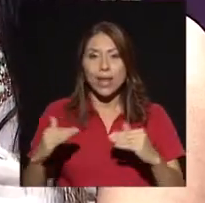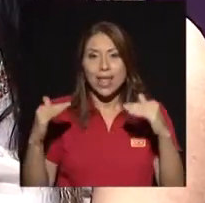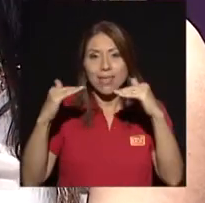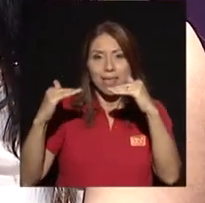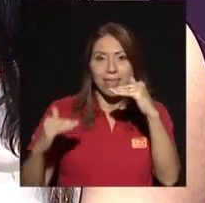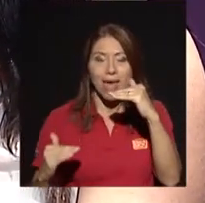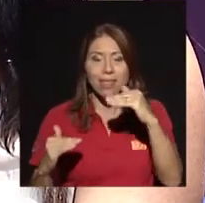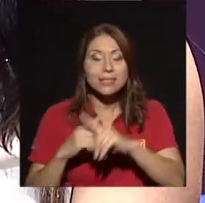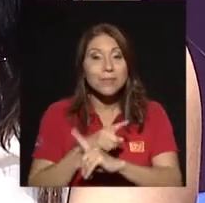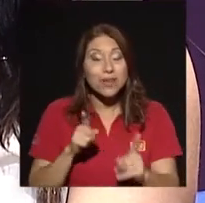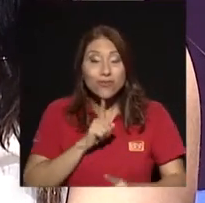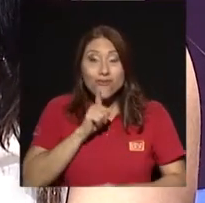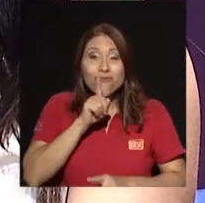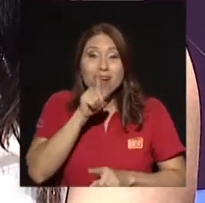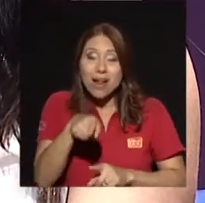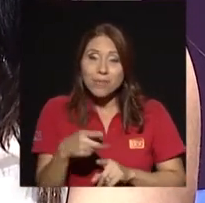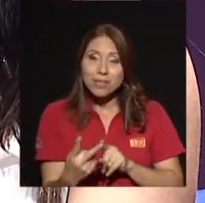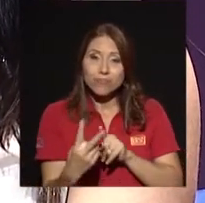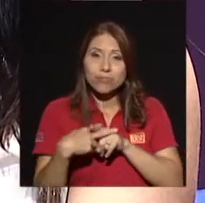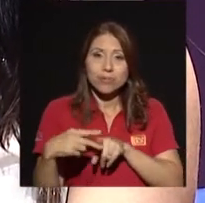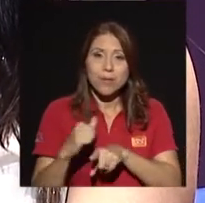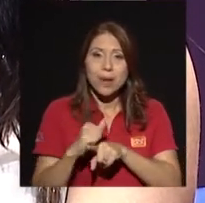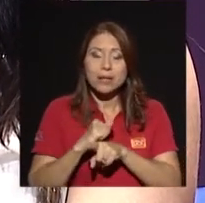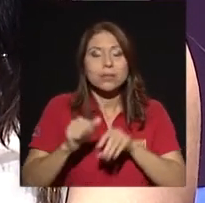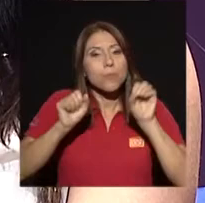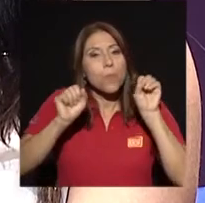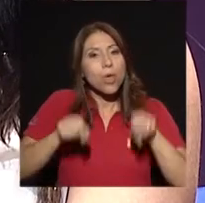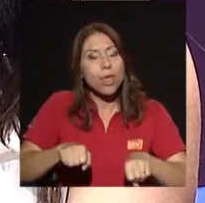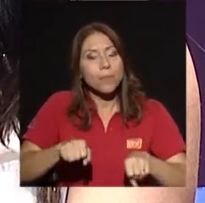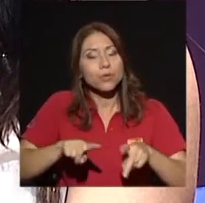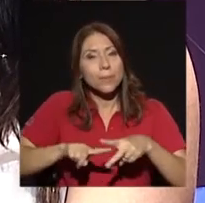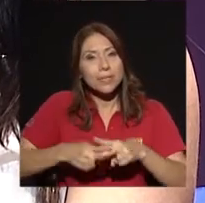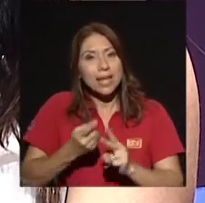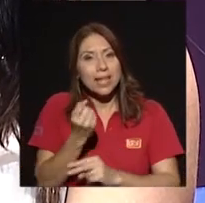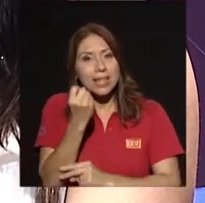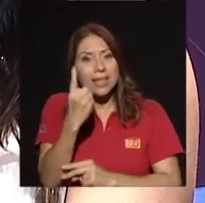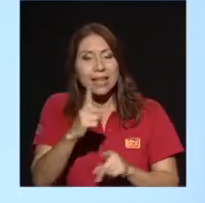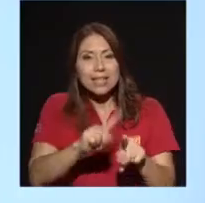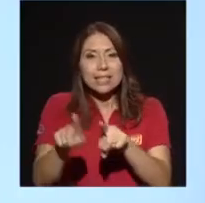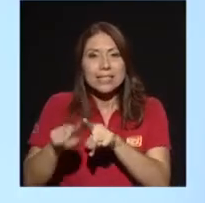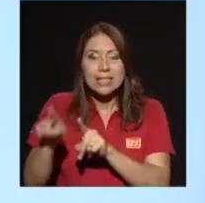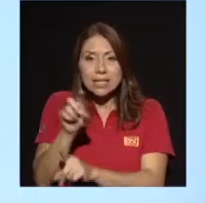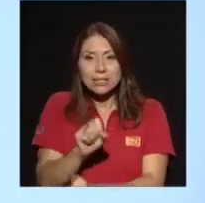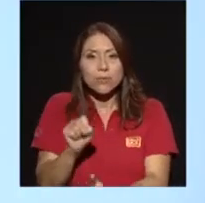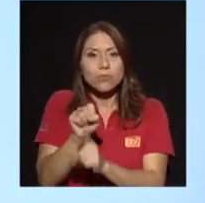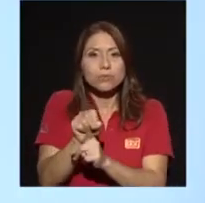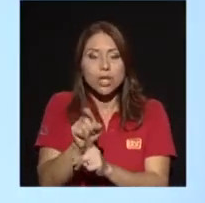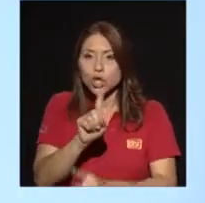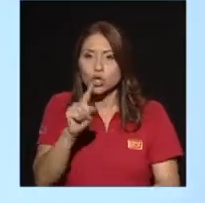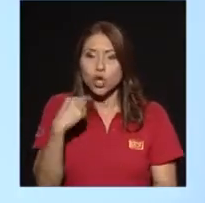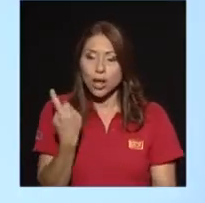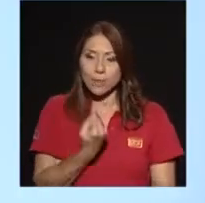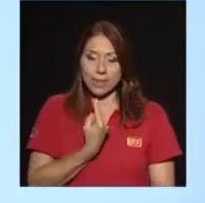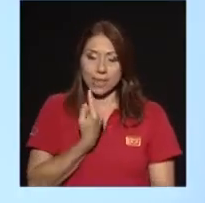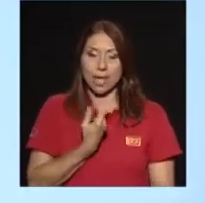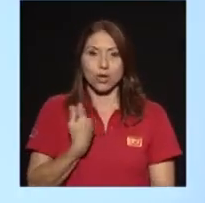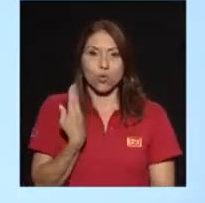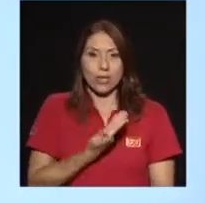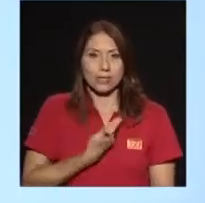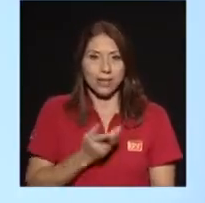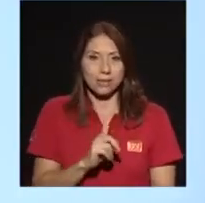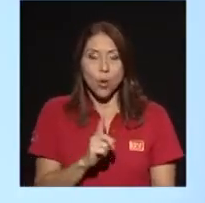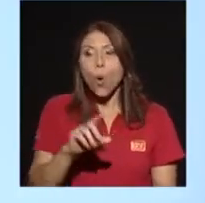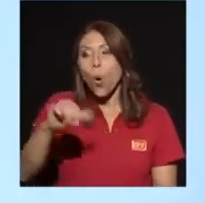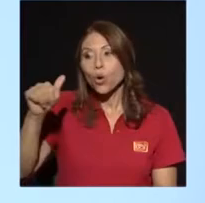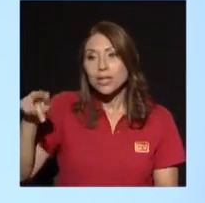realmente es desde la praxis como podemos empezar a entender distintas realidades, no solamente las nuestras, sino las de otras personas, y